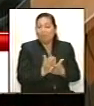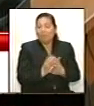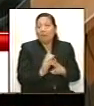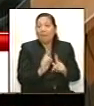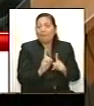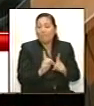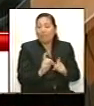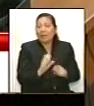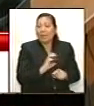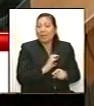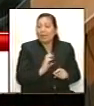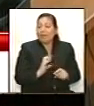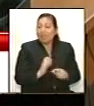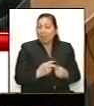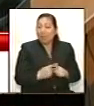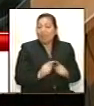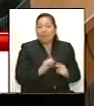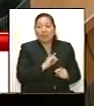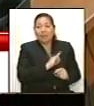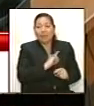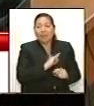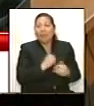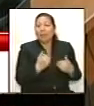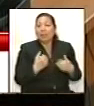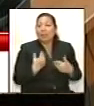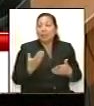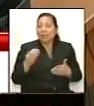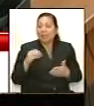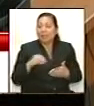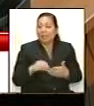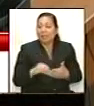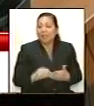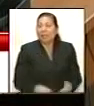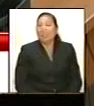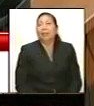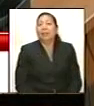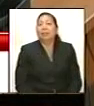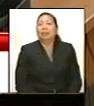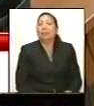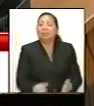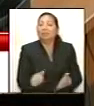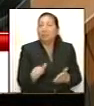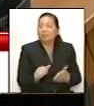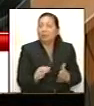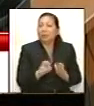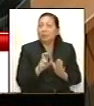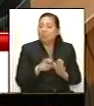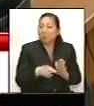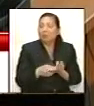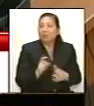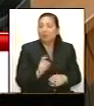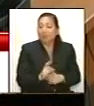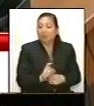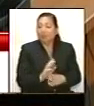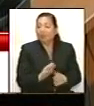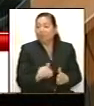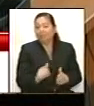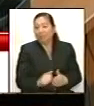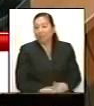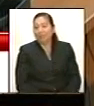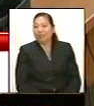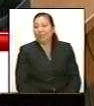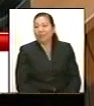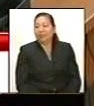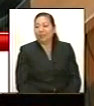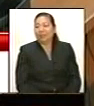que el Estado, las diversas instituciones del Estado tienen que considerar a la hora de diseñar sus programas, sus campañas. Entonces, como